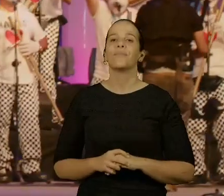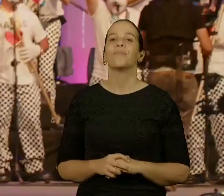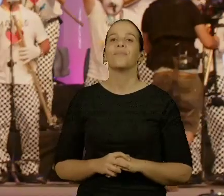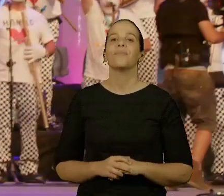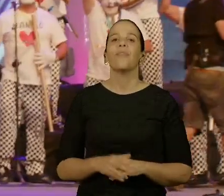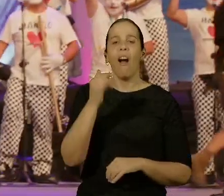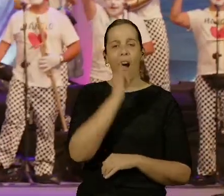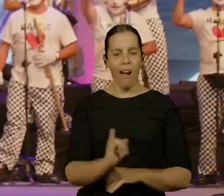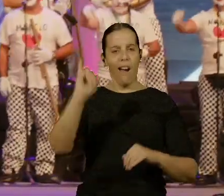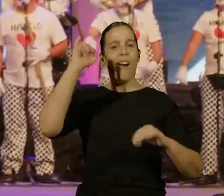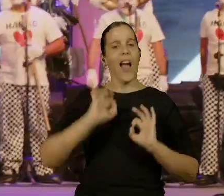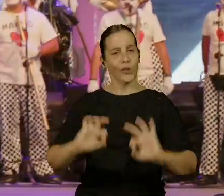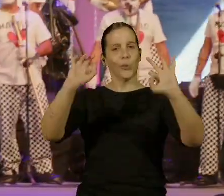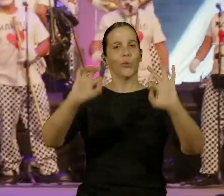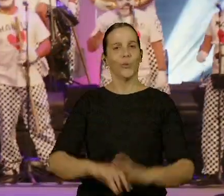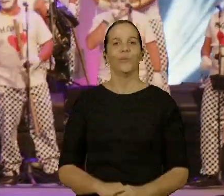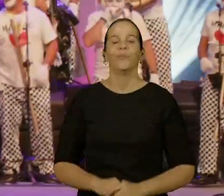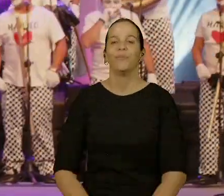¡Ahí! ¡Eso! ¡Eso!